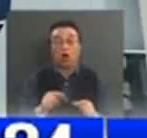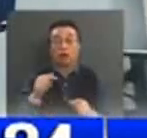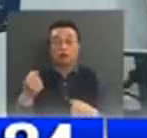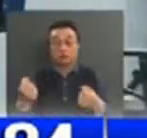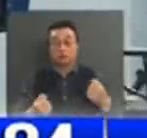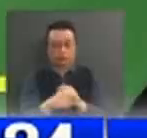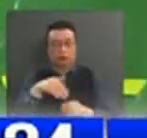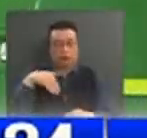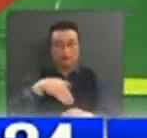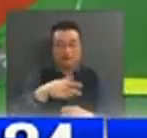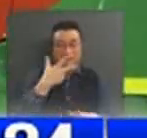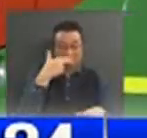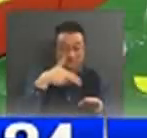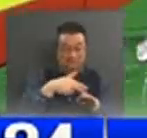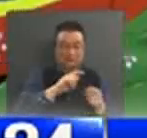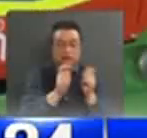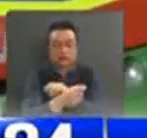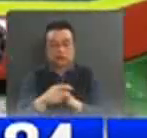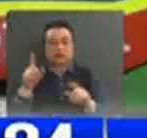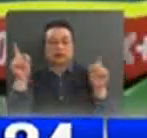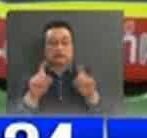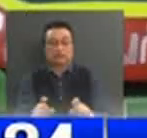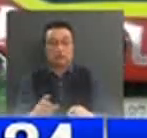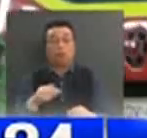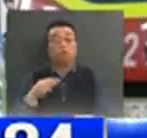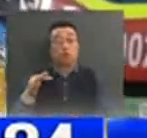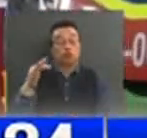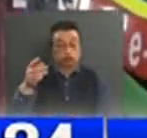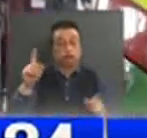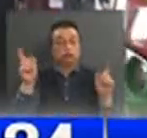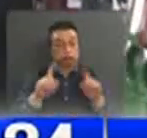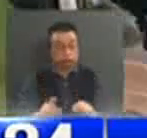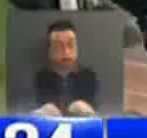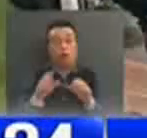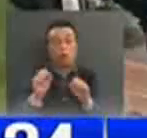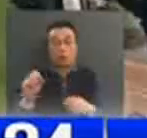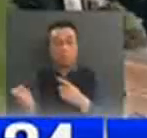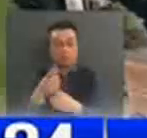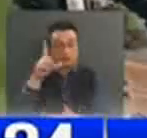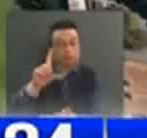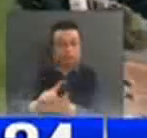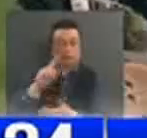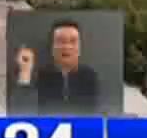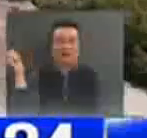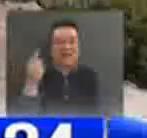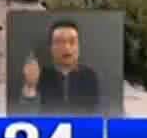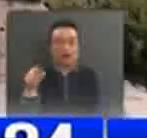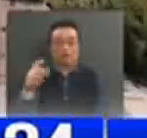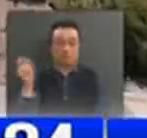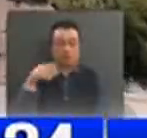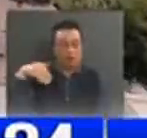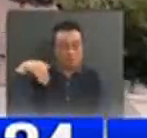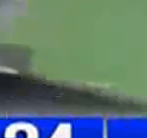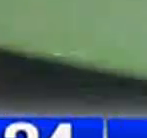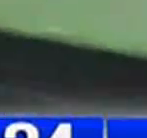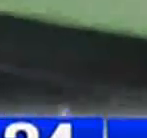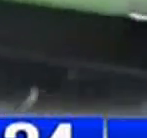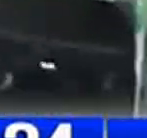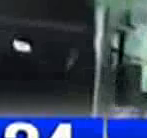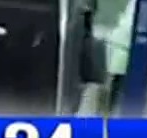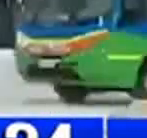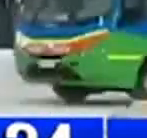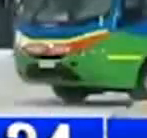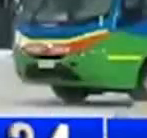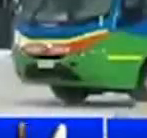obra para construir otros vehículos en el país que avance hacia las ciudades del futuro con transportes